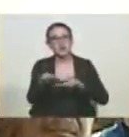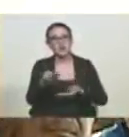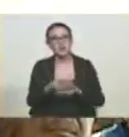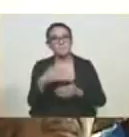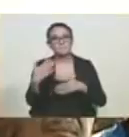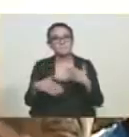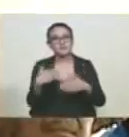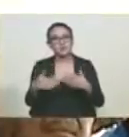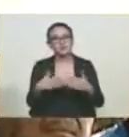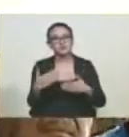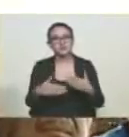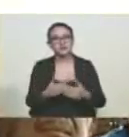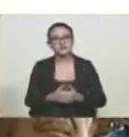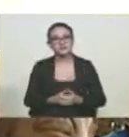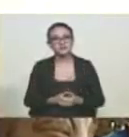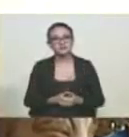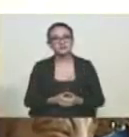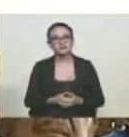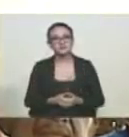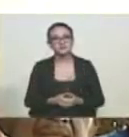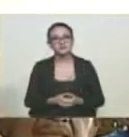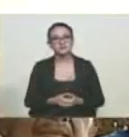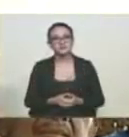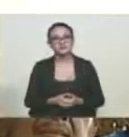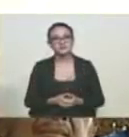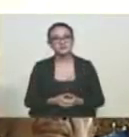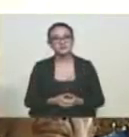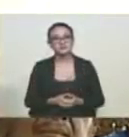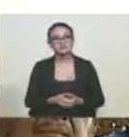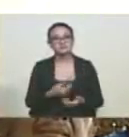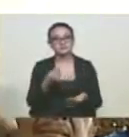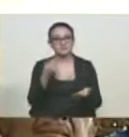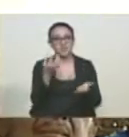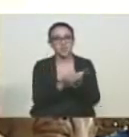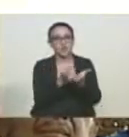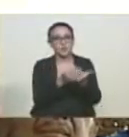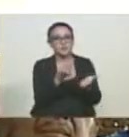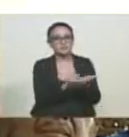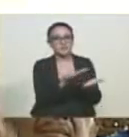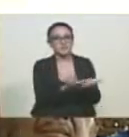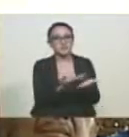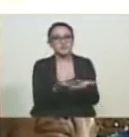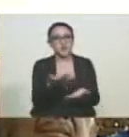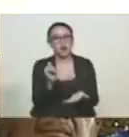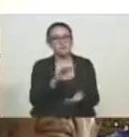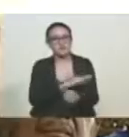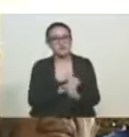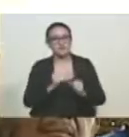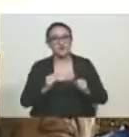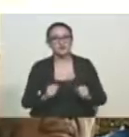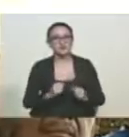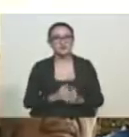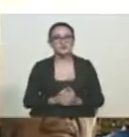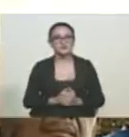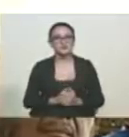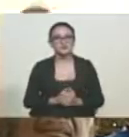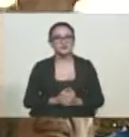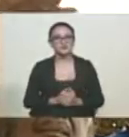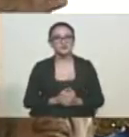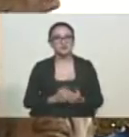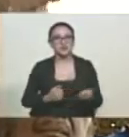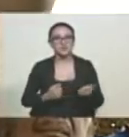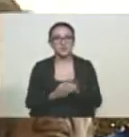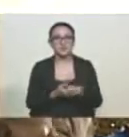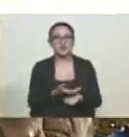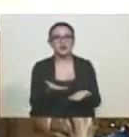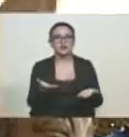este proceso. Ahí tenemos una documentación bien fuerte para fortalecer,